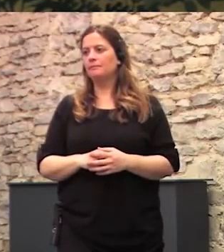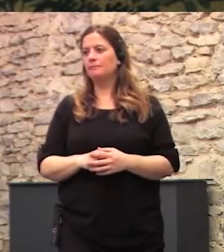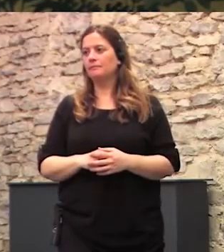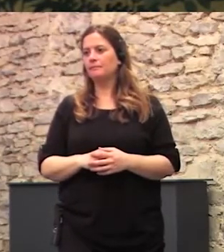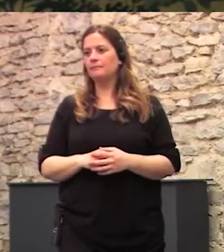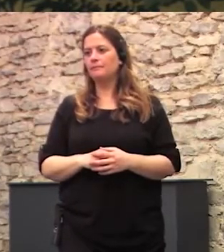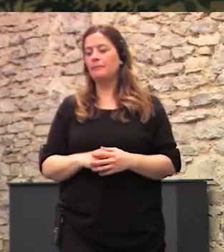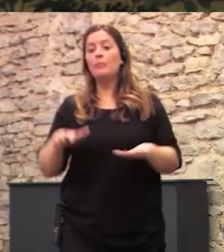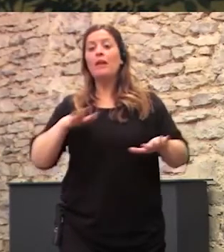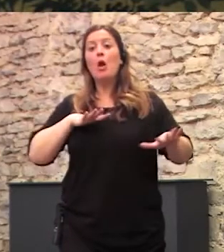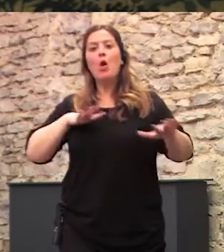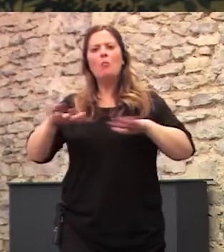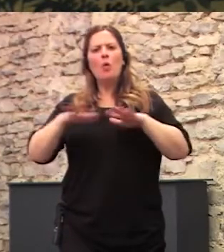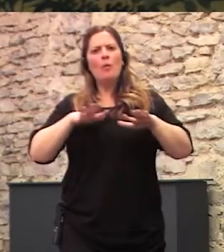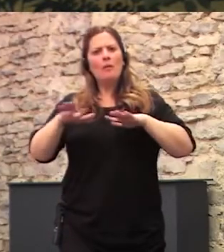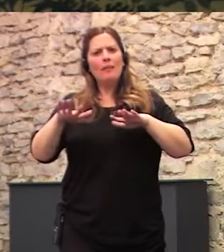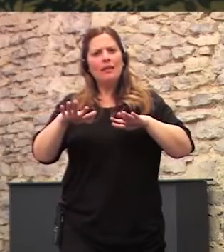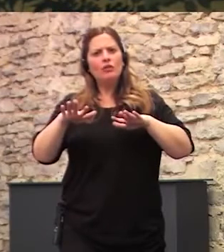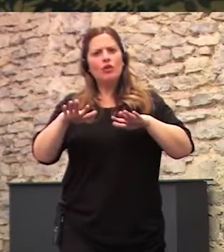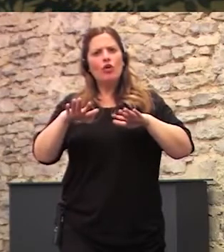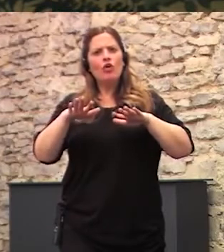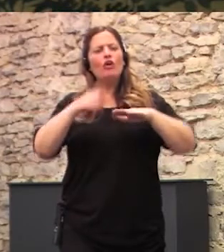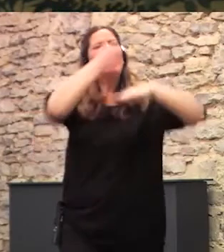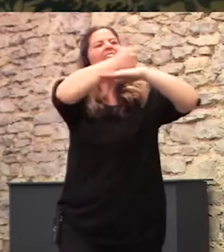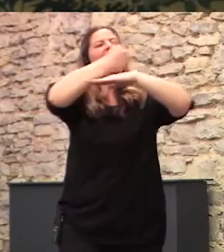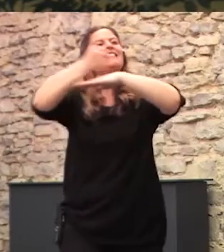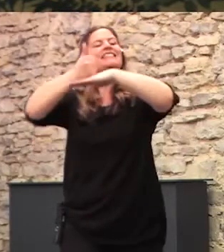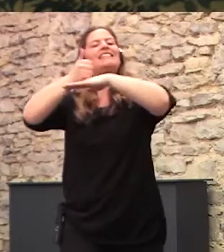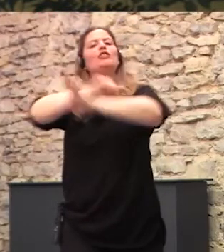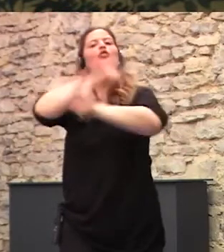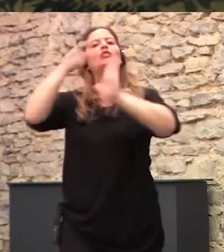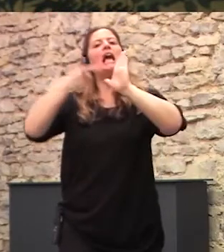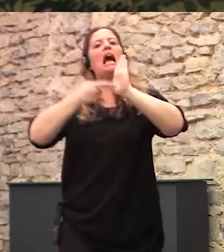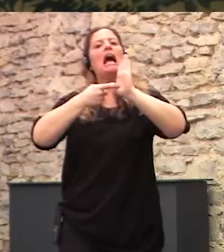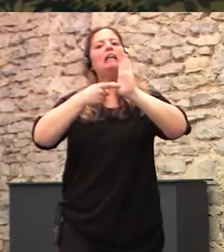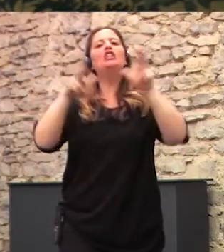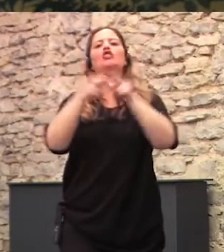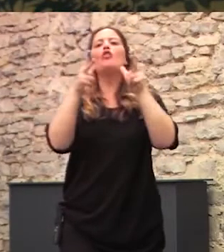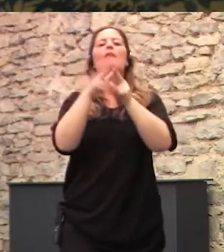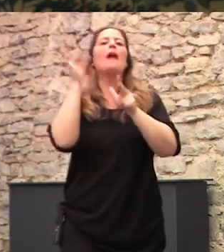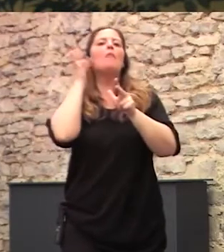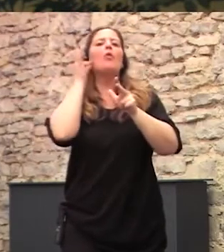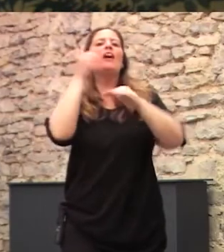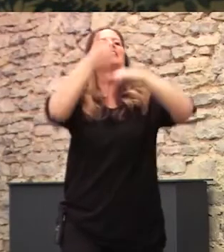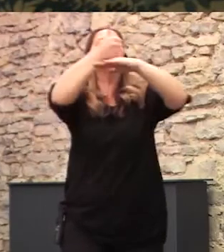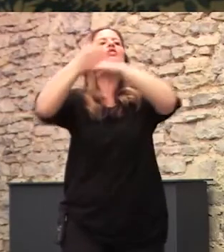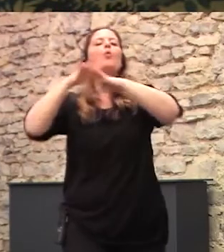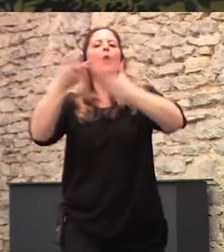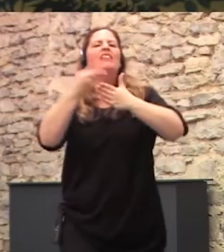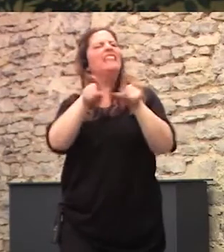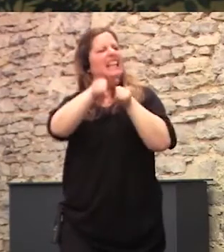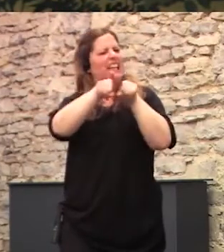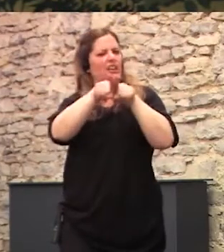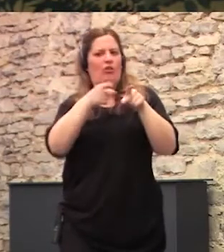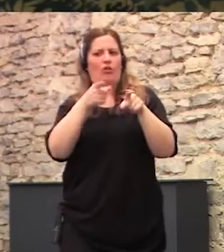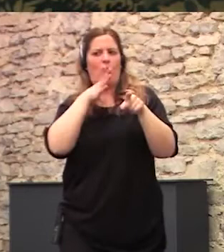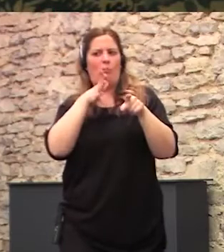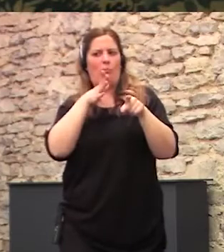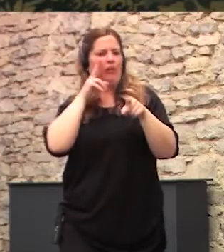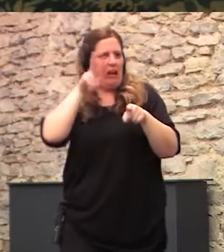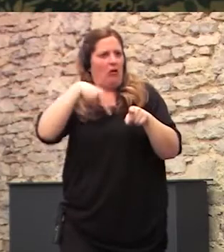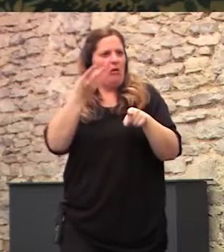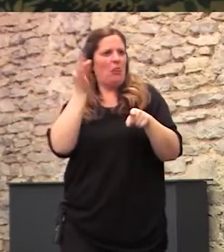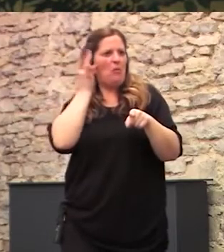Es un movimiento crítico con el estatus legal y la posición social de las mujeres, y reconoce que éstas están situadas en